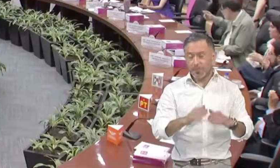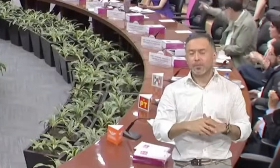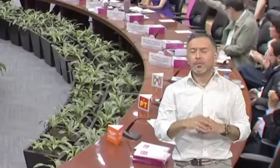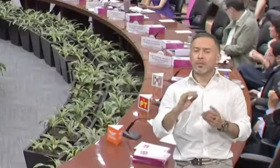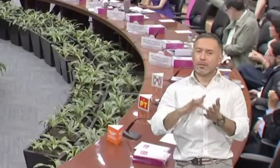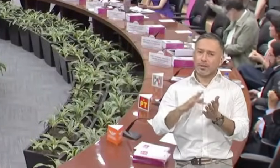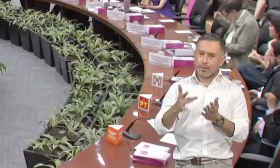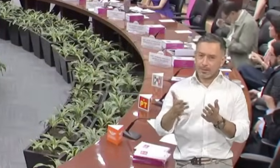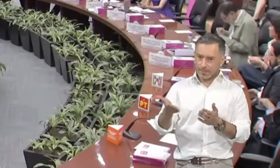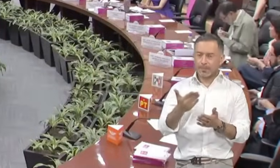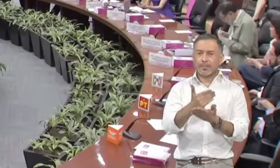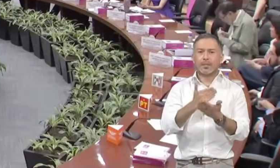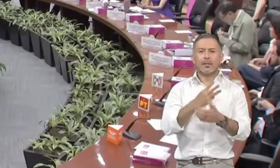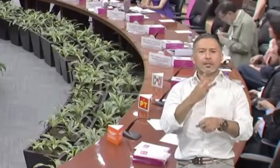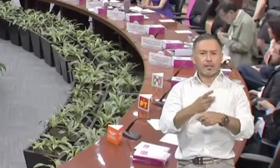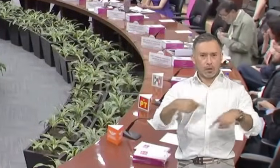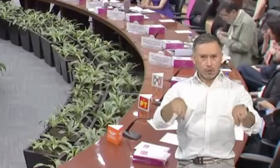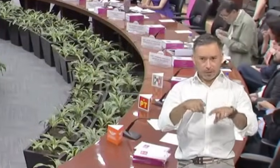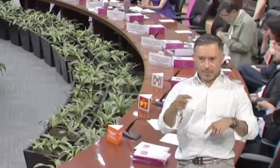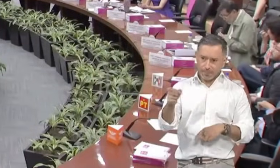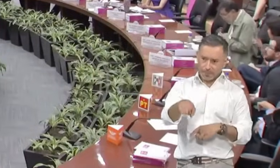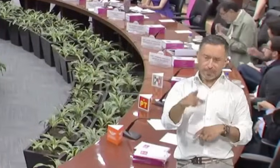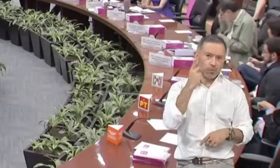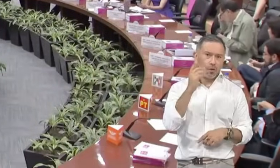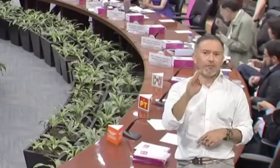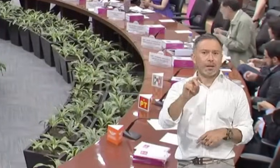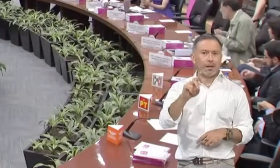ronda, adelante, señor diputado Fernández Noroña.